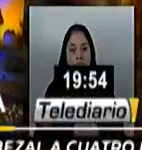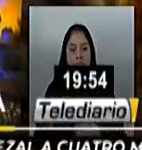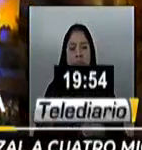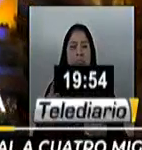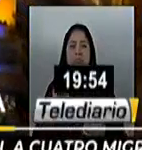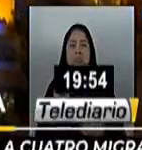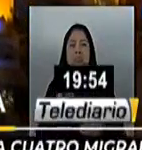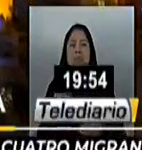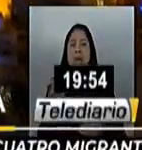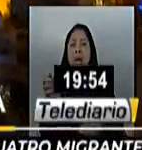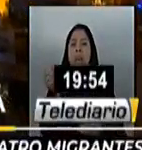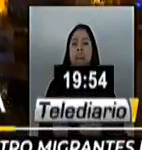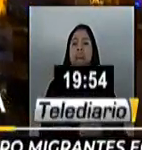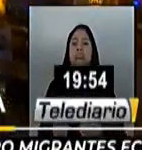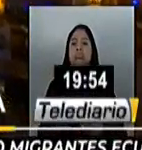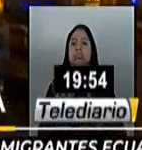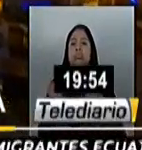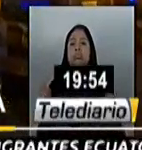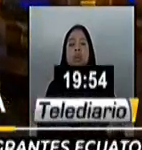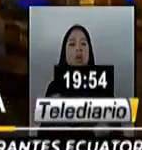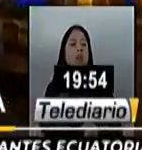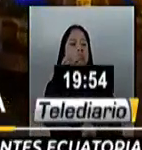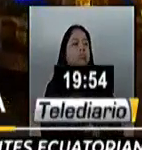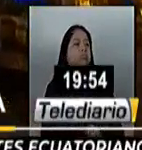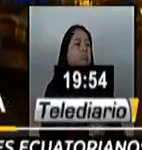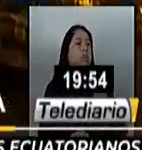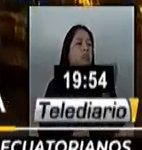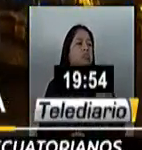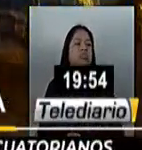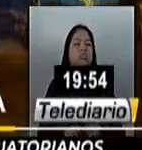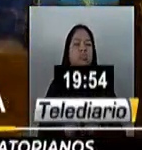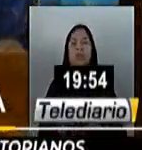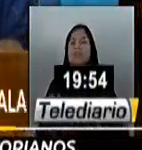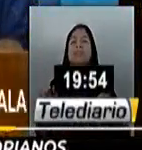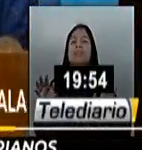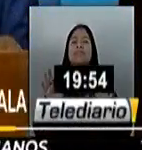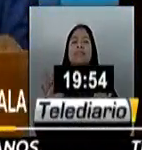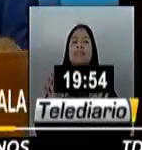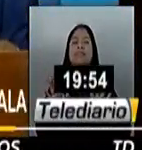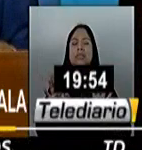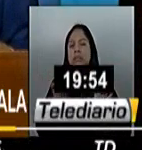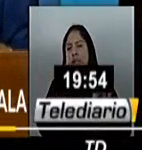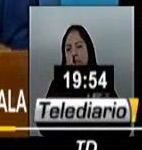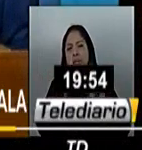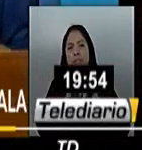de imponer soluciones ni de intervenir en asuntos internos